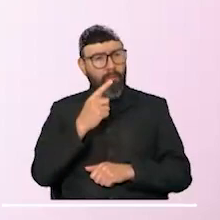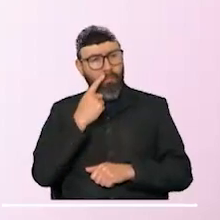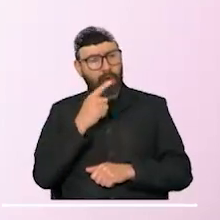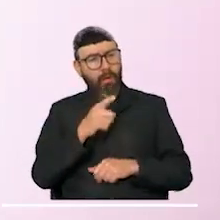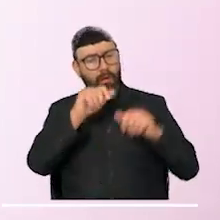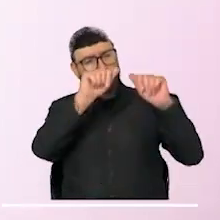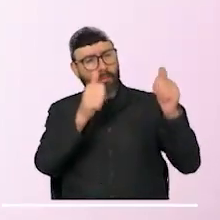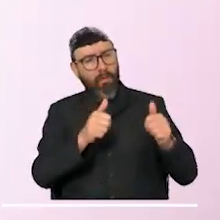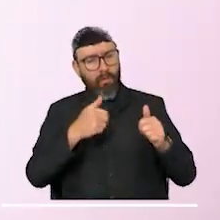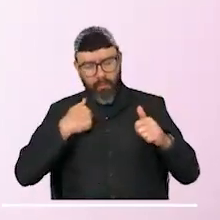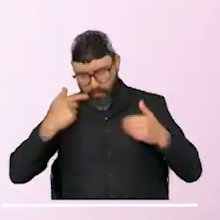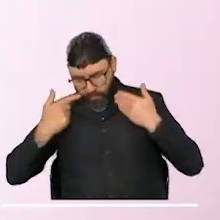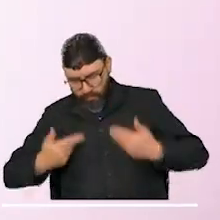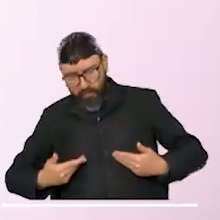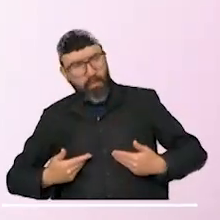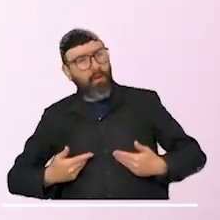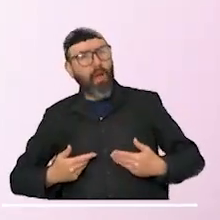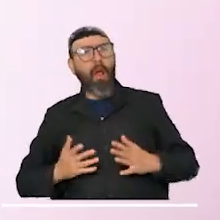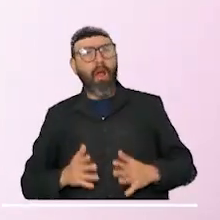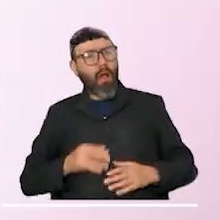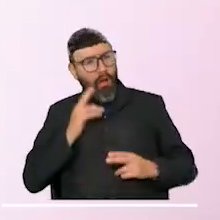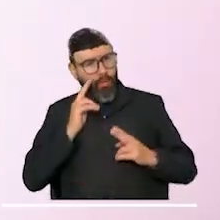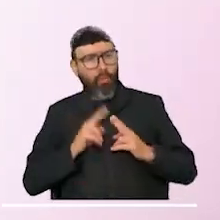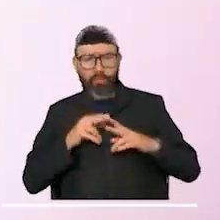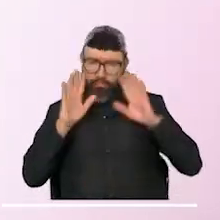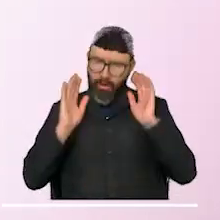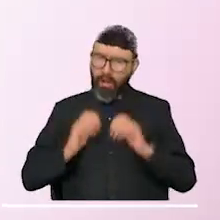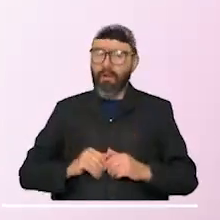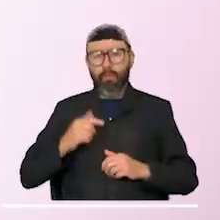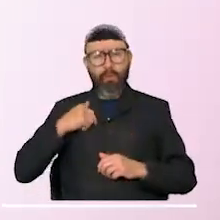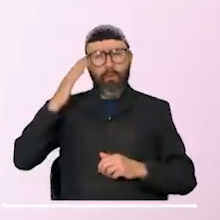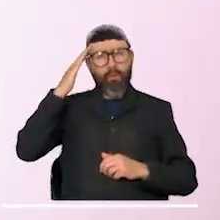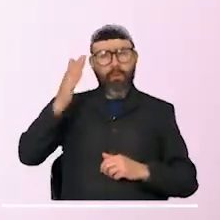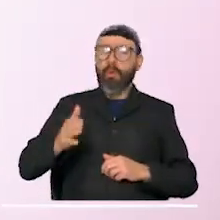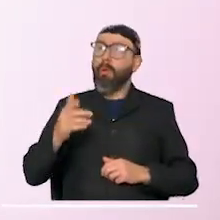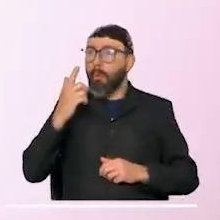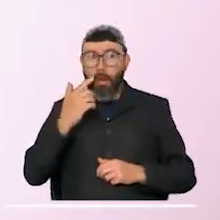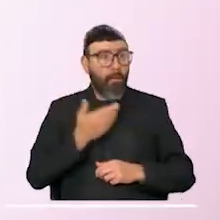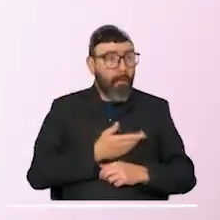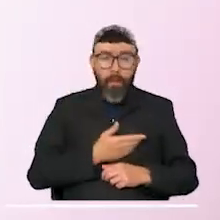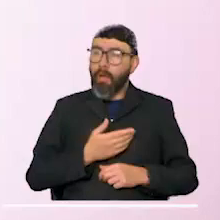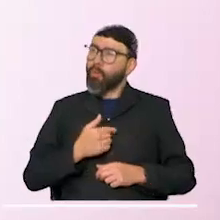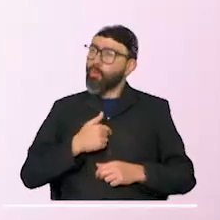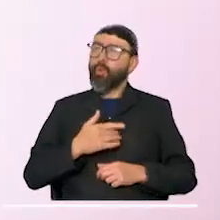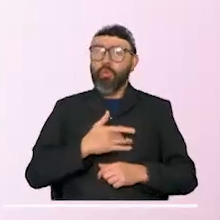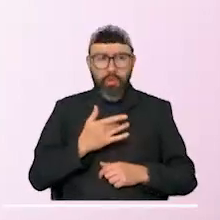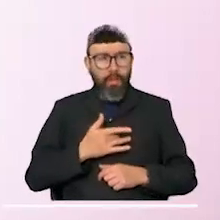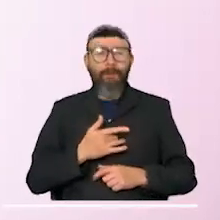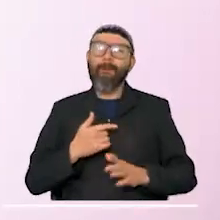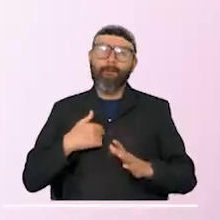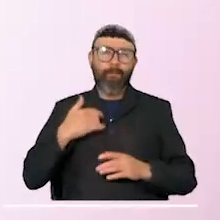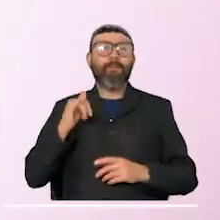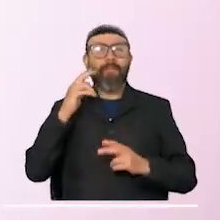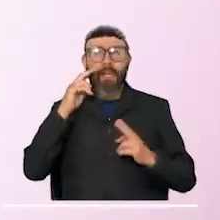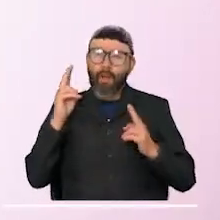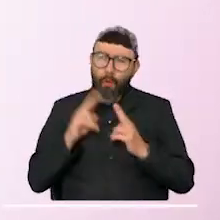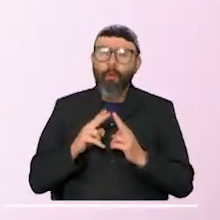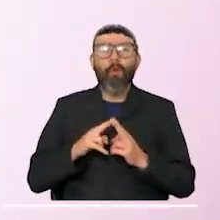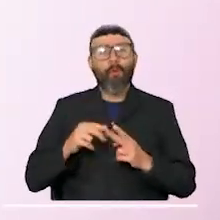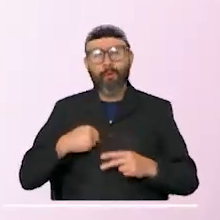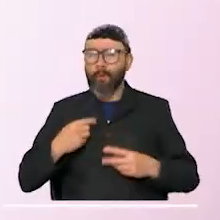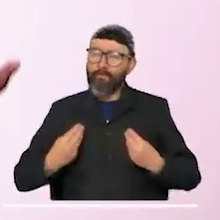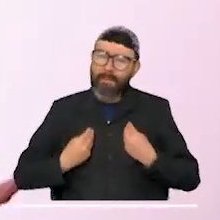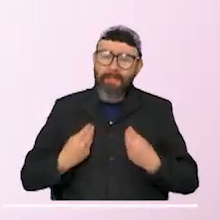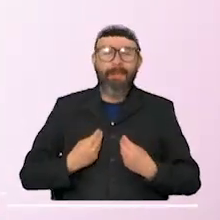figura de mis padres de esa misma forma No le voy a tener temor de pronto a decir venga papá mamá yo siento ya lo exploré ya lo viví y siento